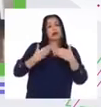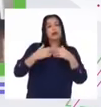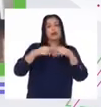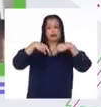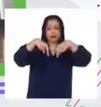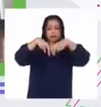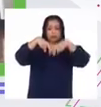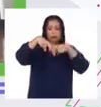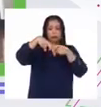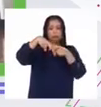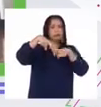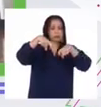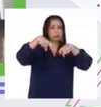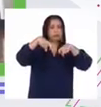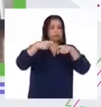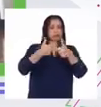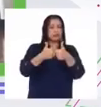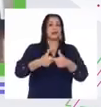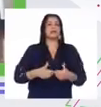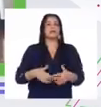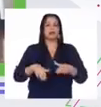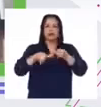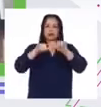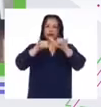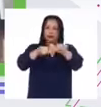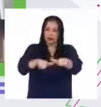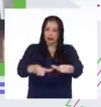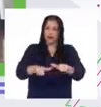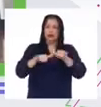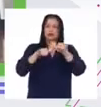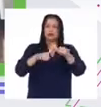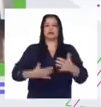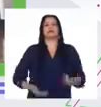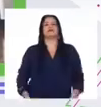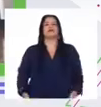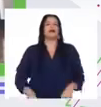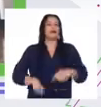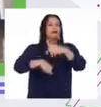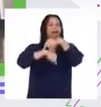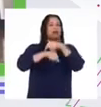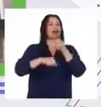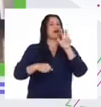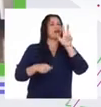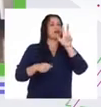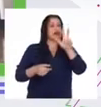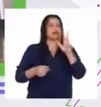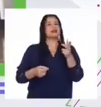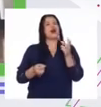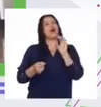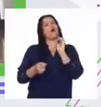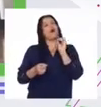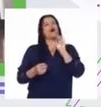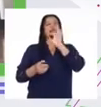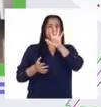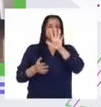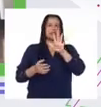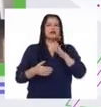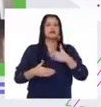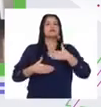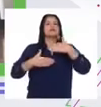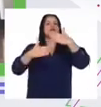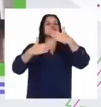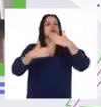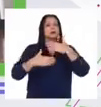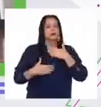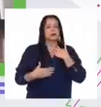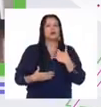lo pueden hacer y nos quedamos aquí también. Podemos quedarnos de 3 a 5 respiraciones y podemos repetirlo